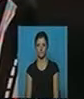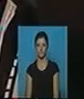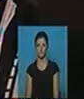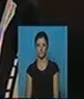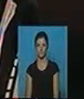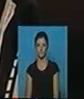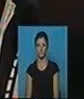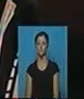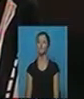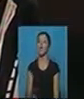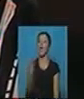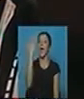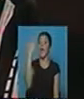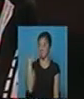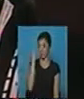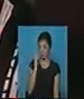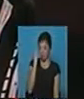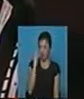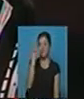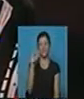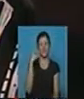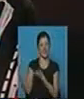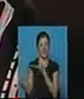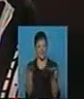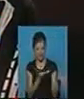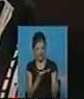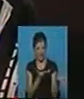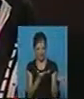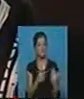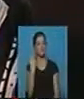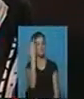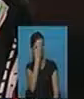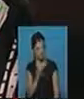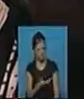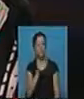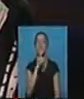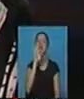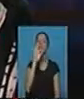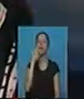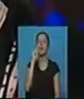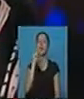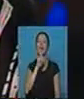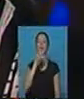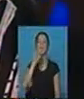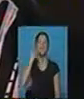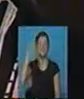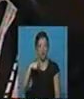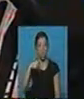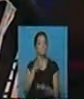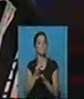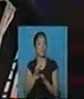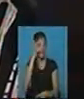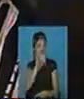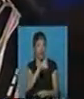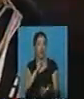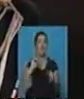Le dijimos que estábamos con invitados y es un placer decirles que está con nosotros Juan Tocatlián, experto en relaciones internacionales, profesor en la Universidad